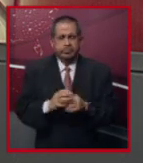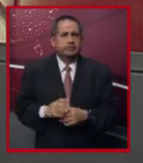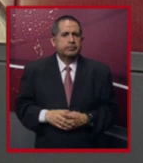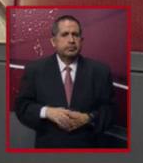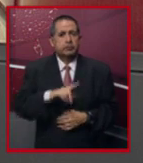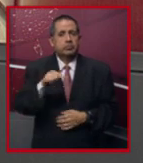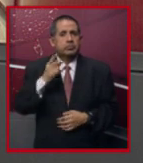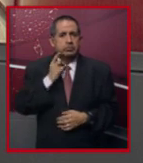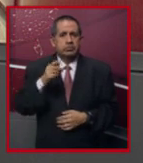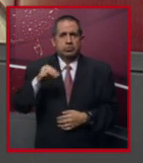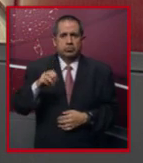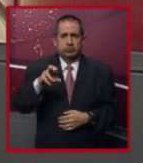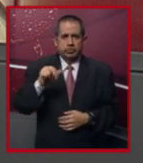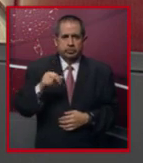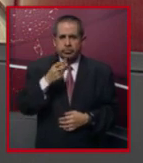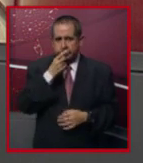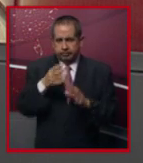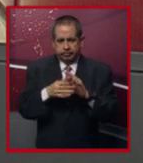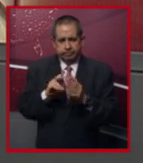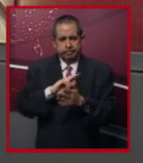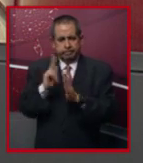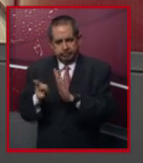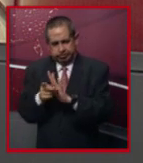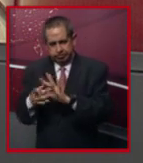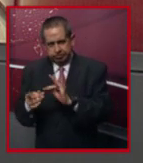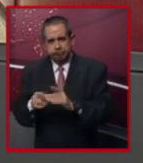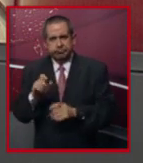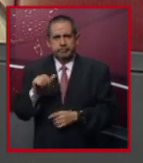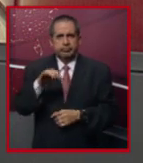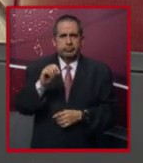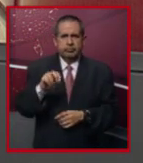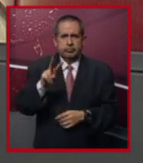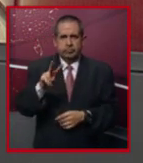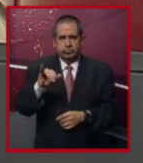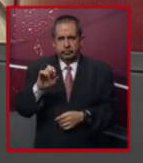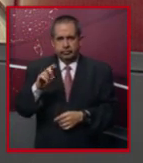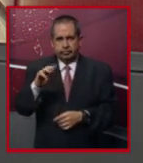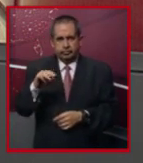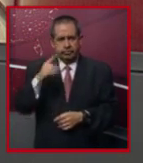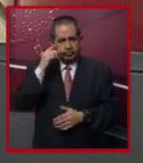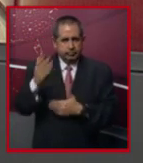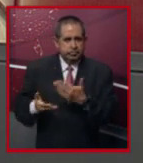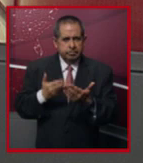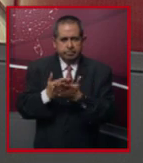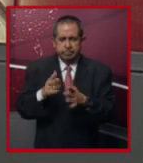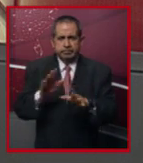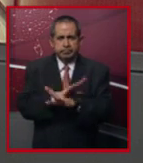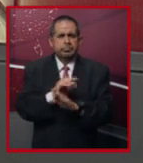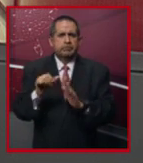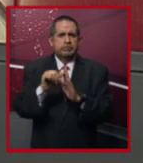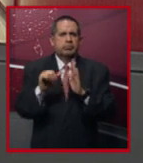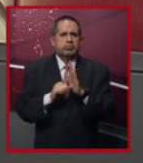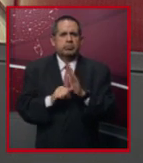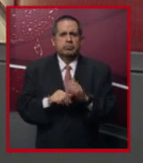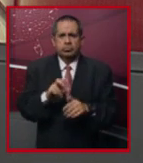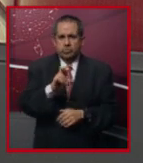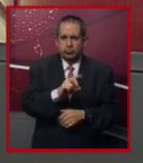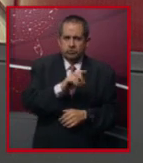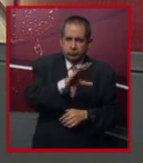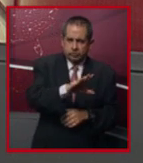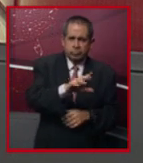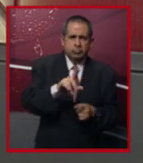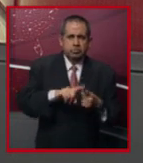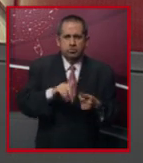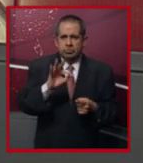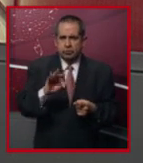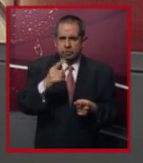el diputado de Morena, ya en la discusión en lo particular, Alejandro Viedma, presentó una reserva que planteó modificaciones a los